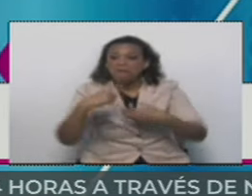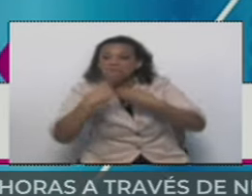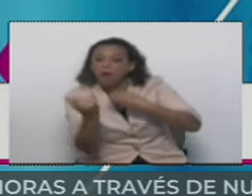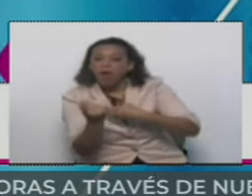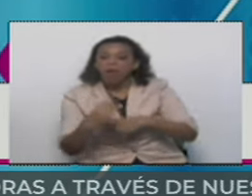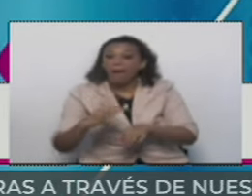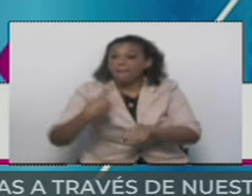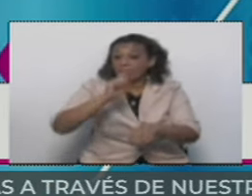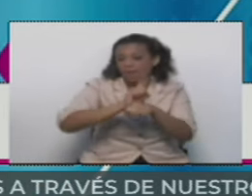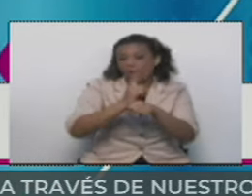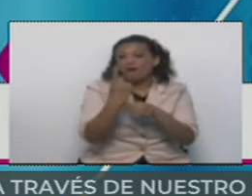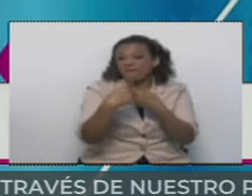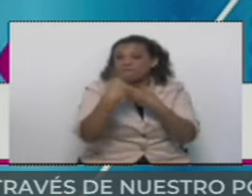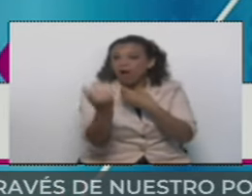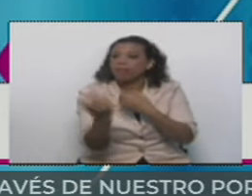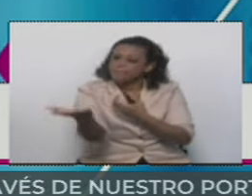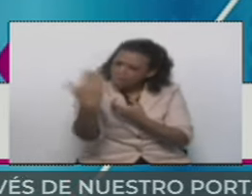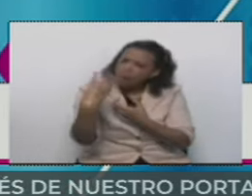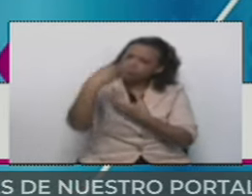en primer lugar.